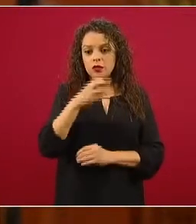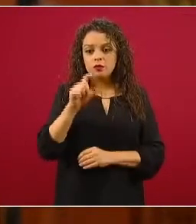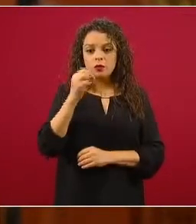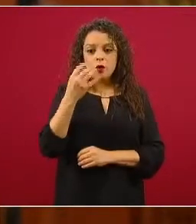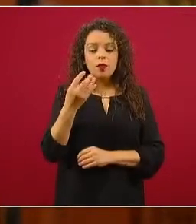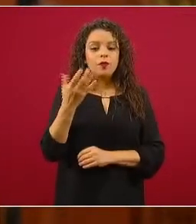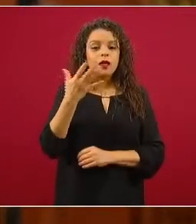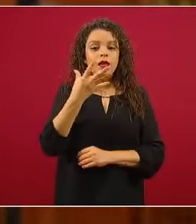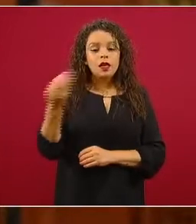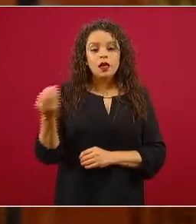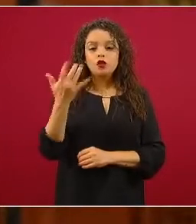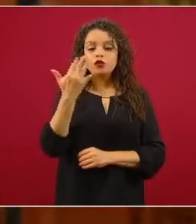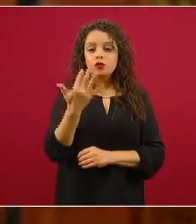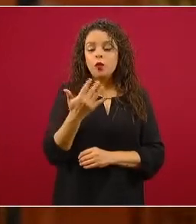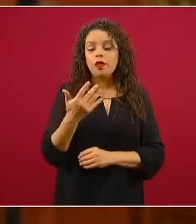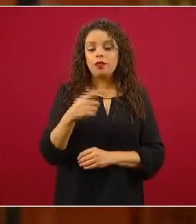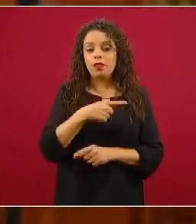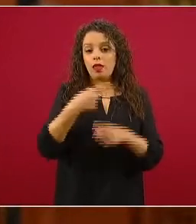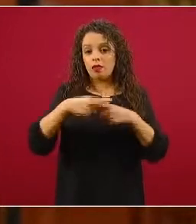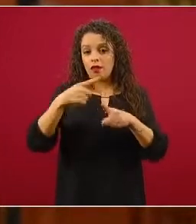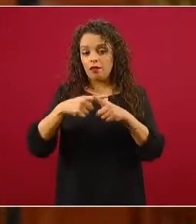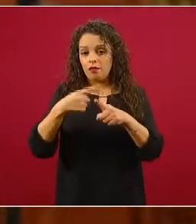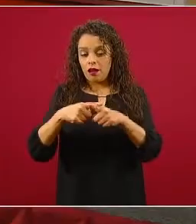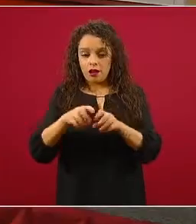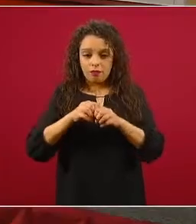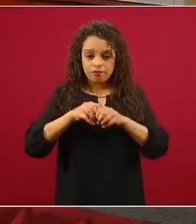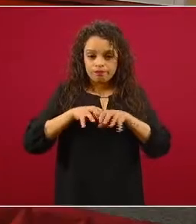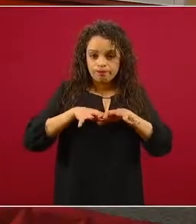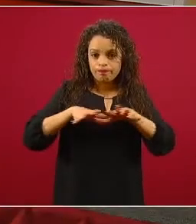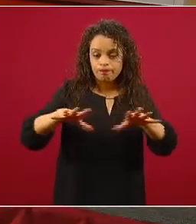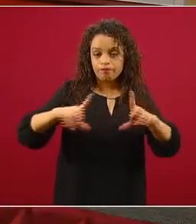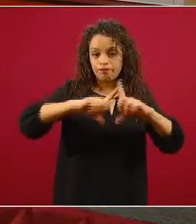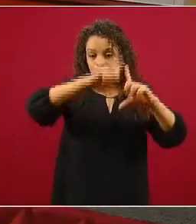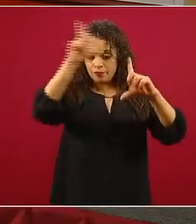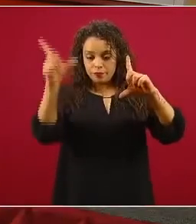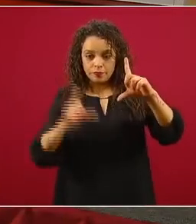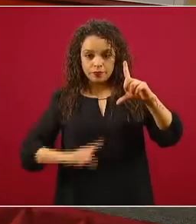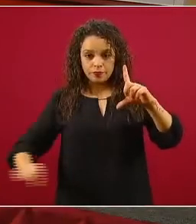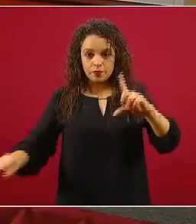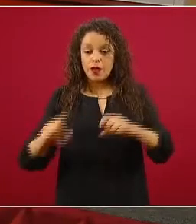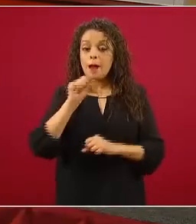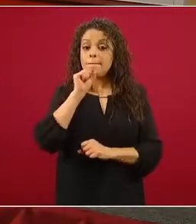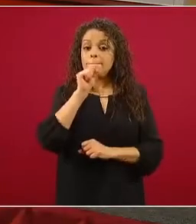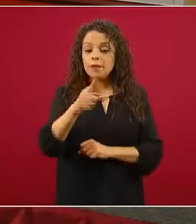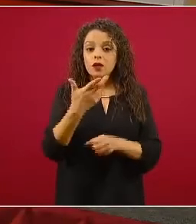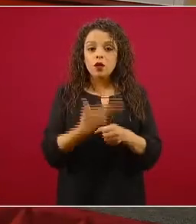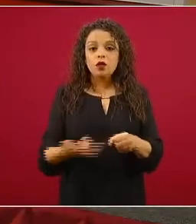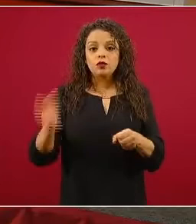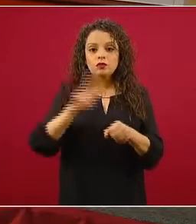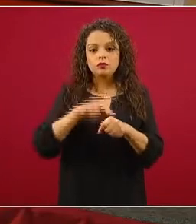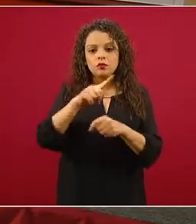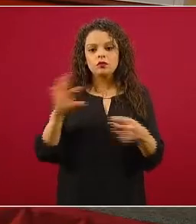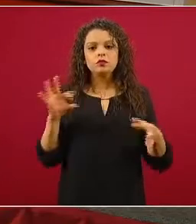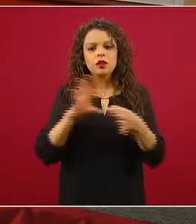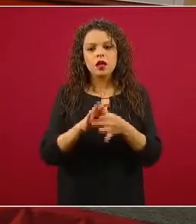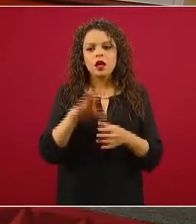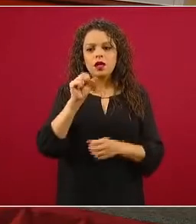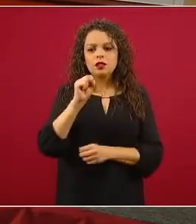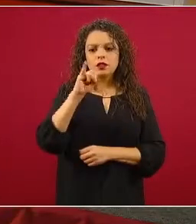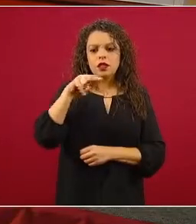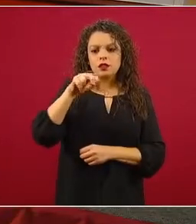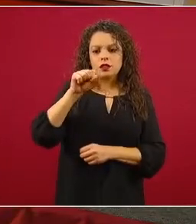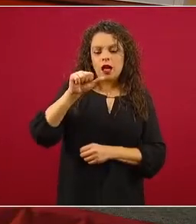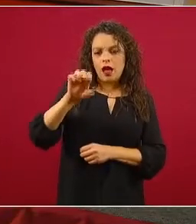18.394.159 piezas en todo el país, incluyendo los hospitales que corresponden a la CINSAE, que es la coordinación de